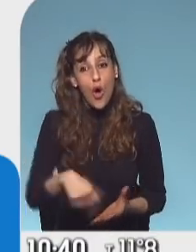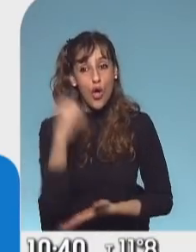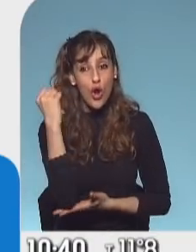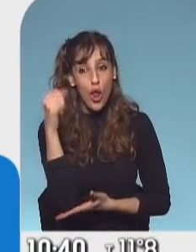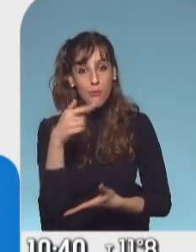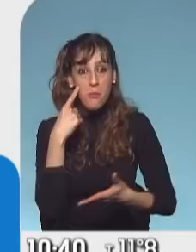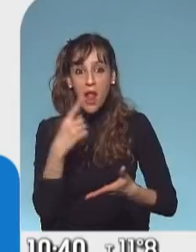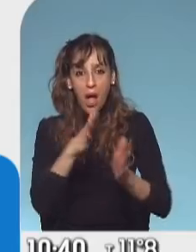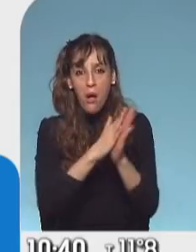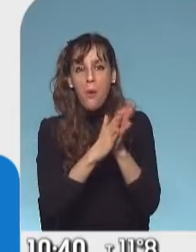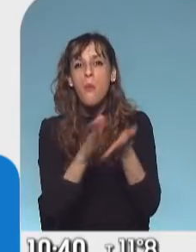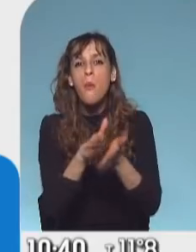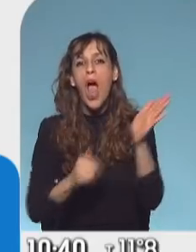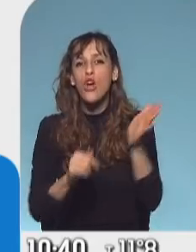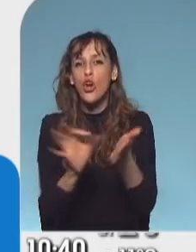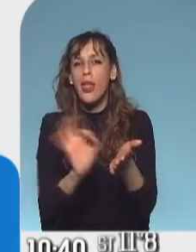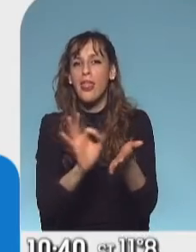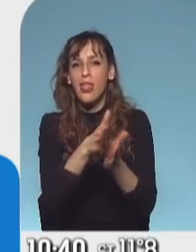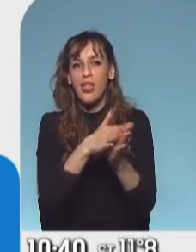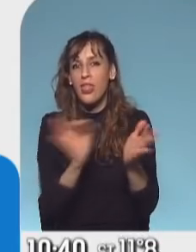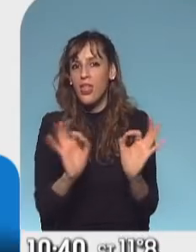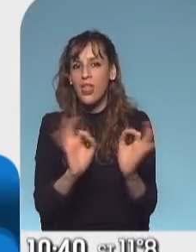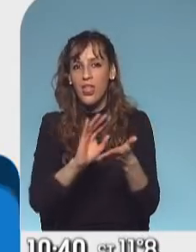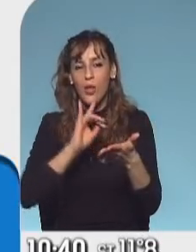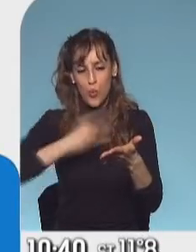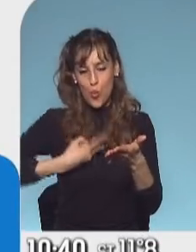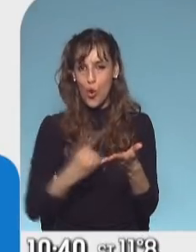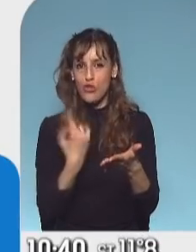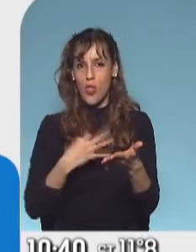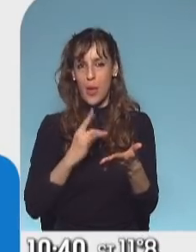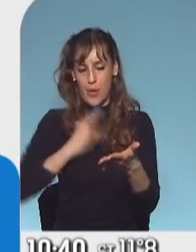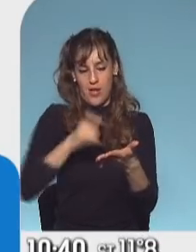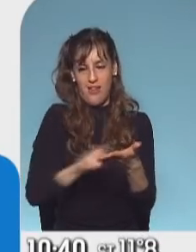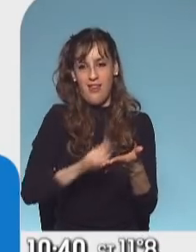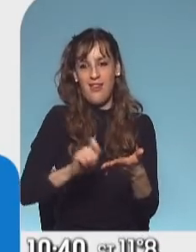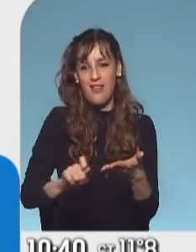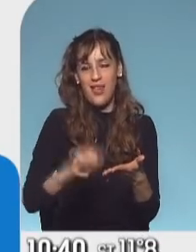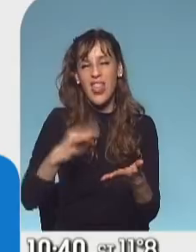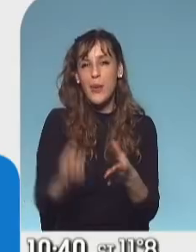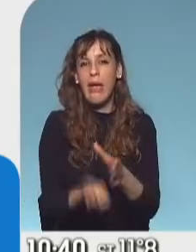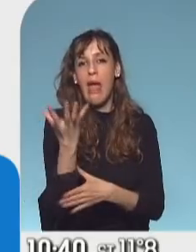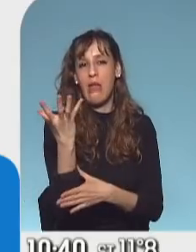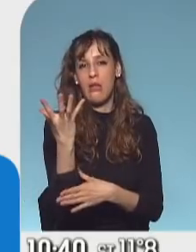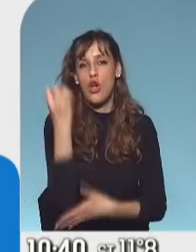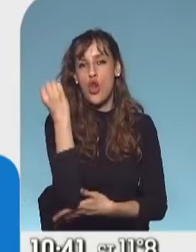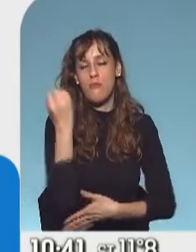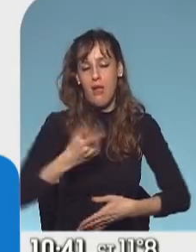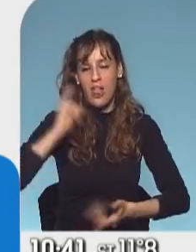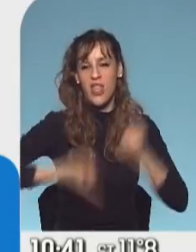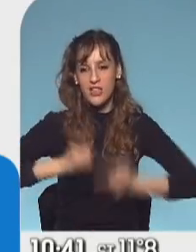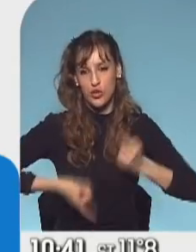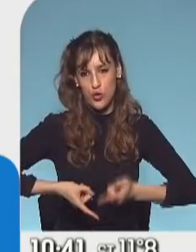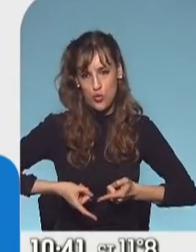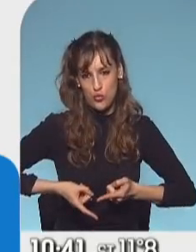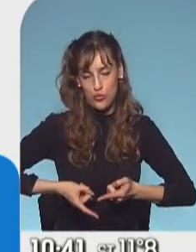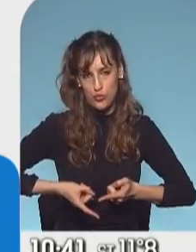blanca, está totalmente blanca, y que somos nosotros los que tenemos que escribirla. Y tenemos que reescribirla de otro modo. Tenemos